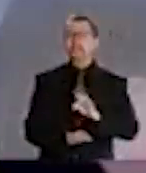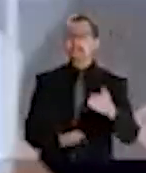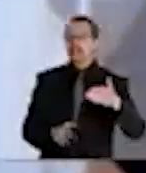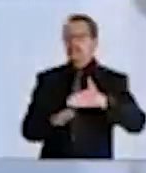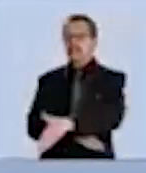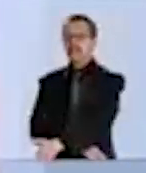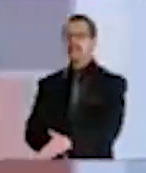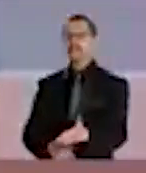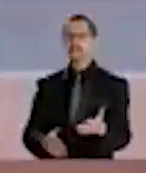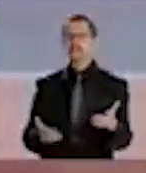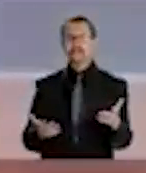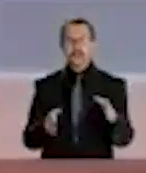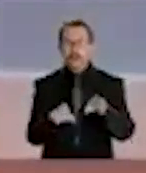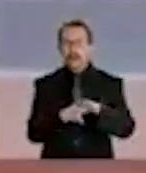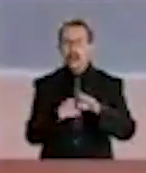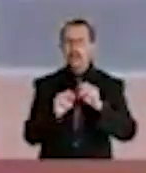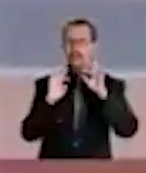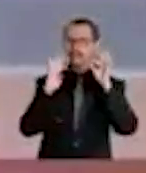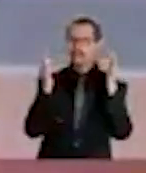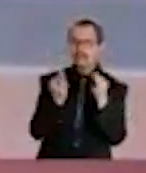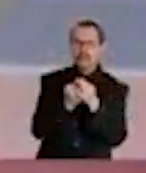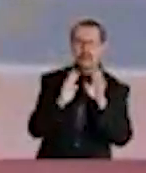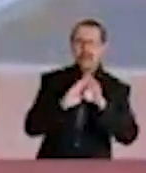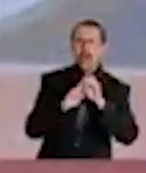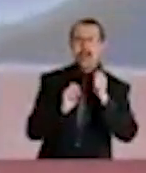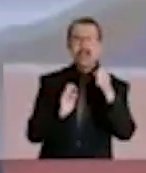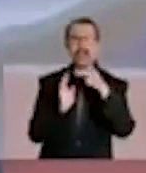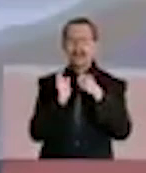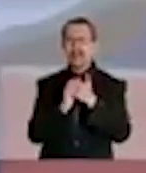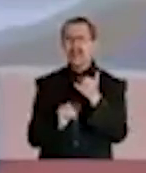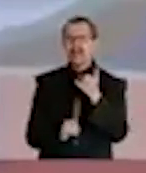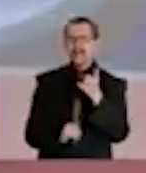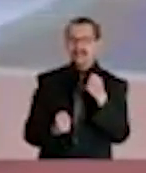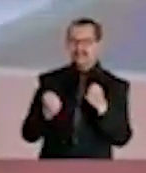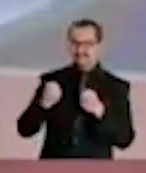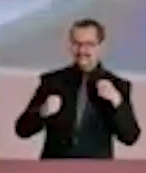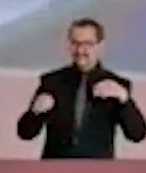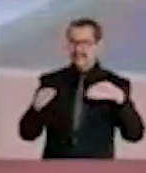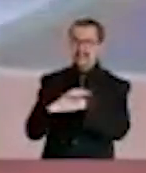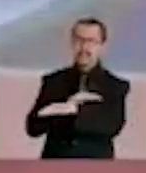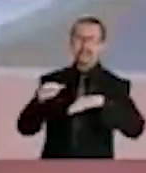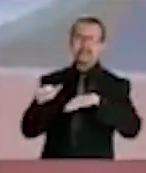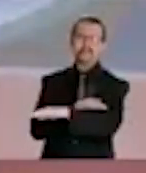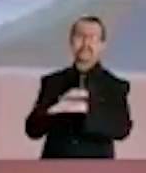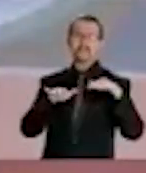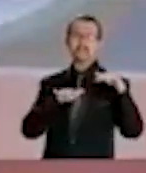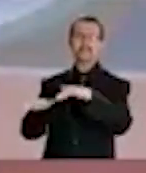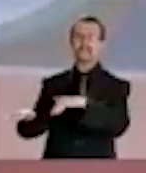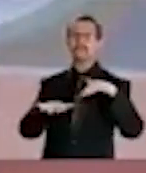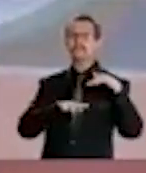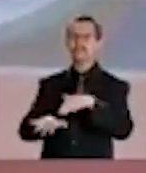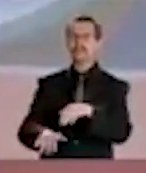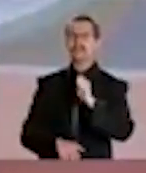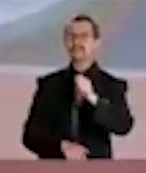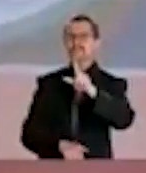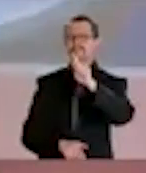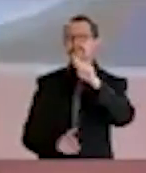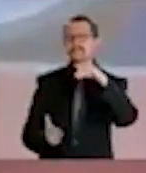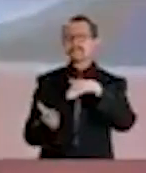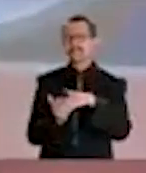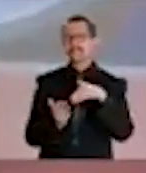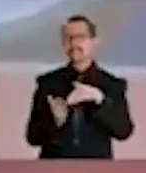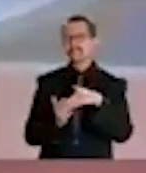de revisar en las aduanas a todos los vehículos que pasan por aquí son 70 millones de vehículos particulares los que todos los años